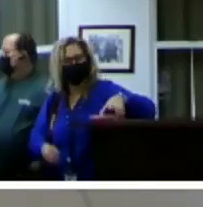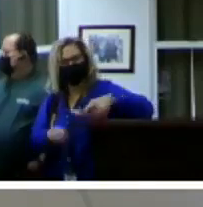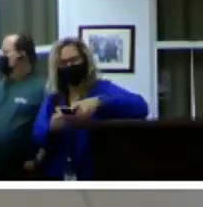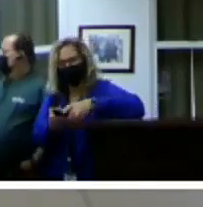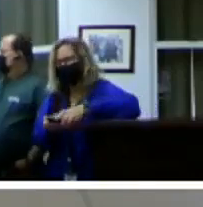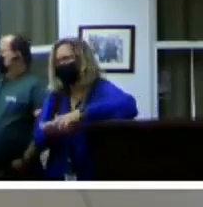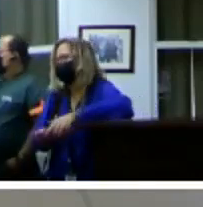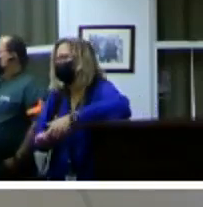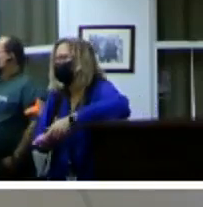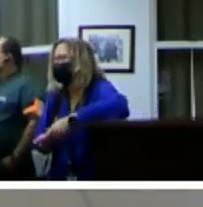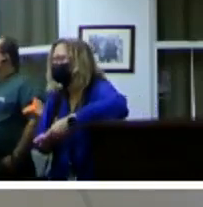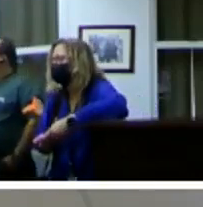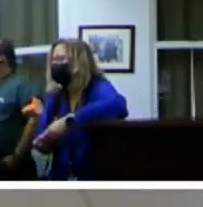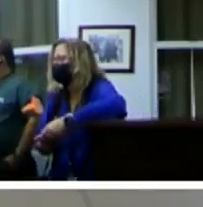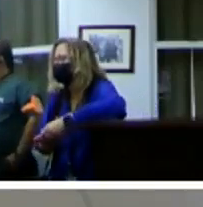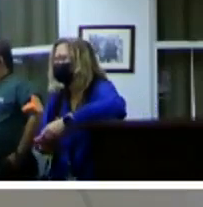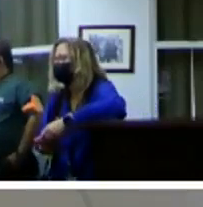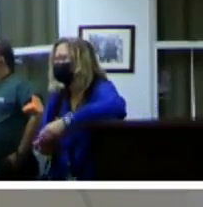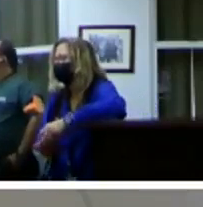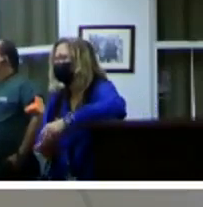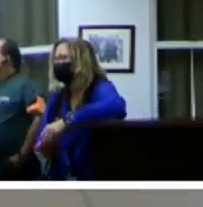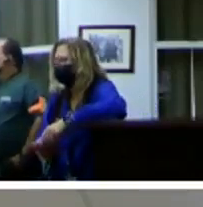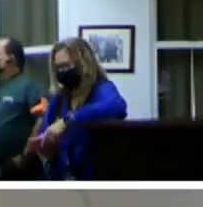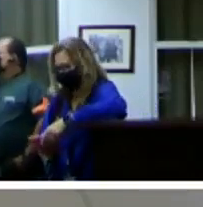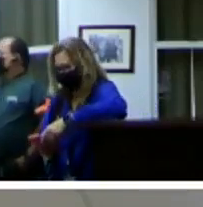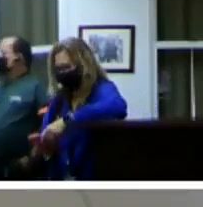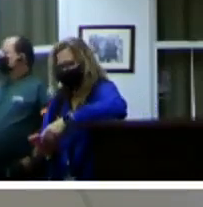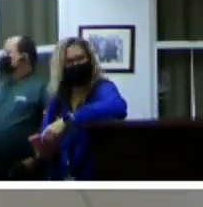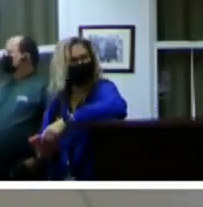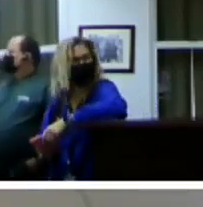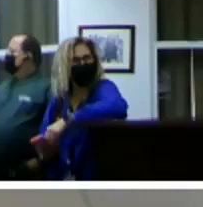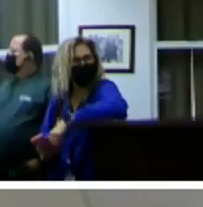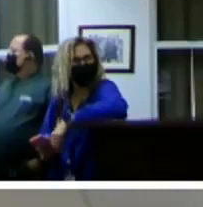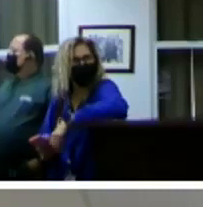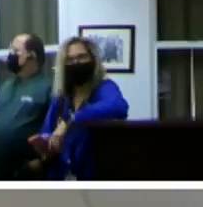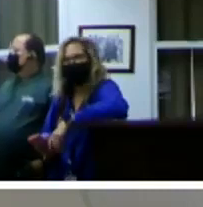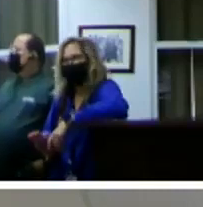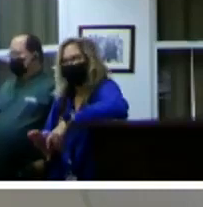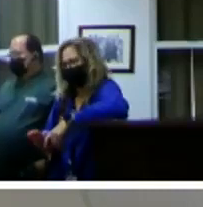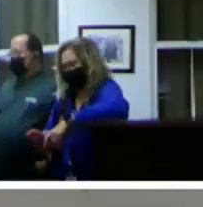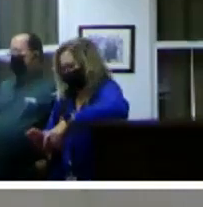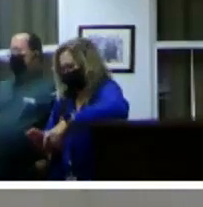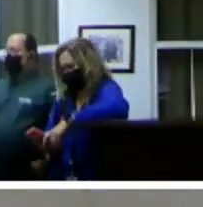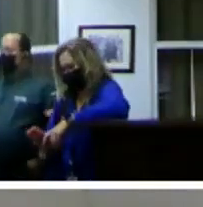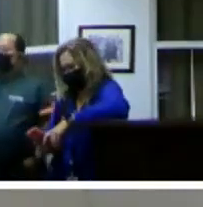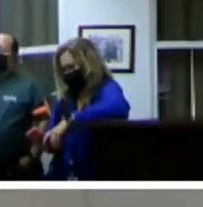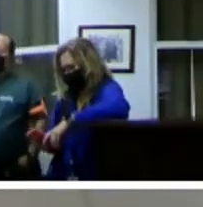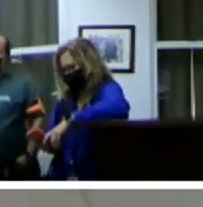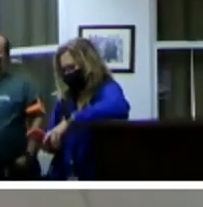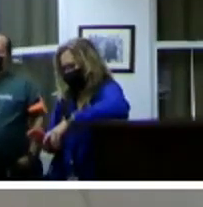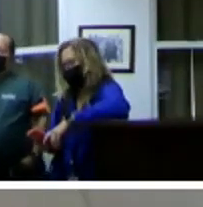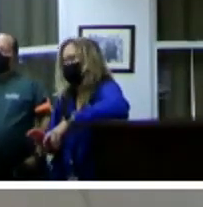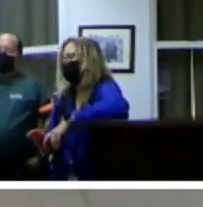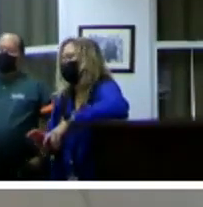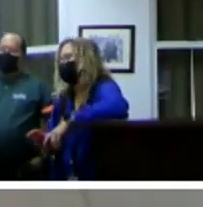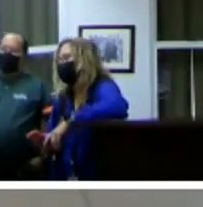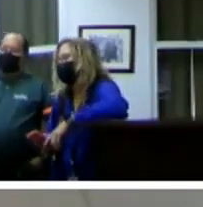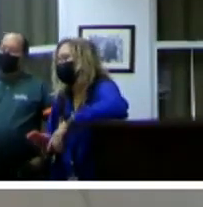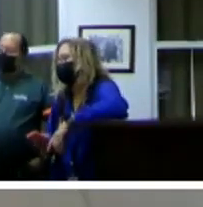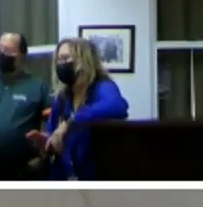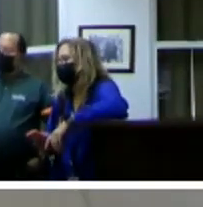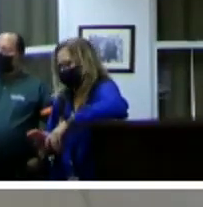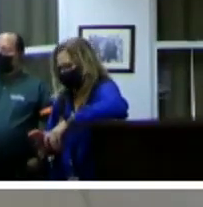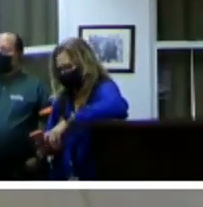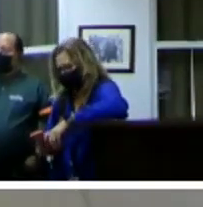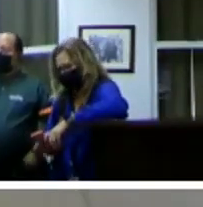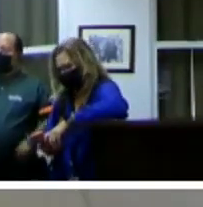le indiqué a él que habíamos recuperado del mantenimiento programado la unidad Aguirre 2, habíamos